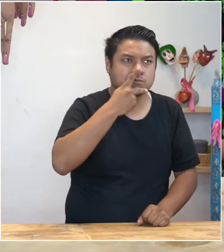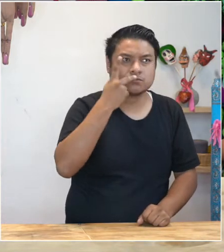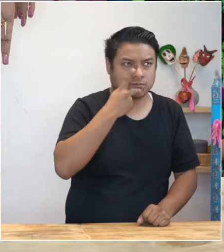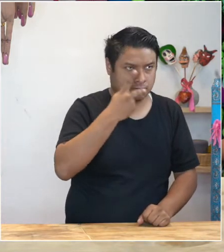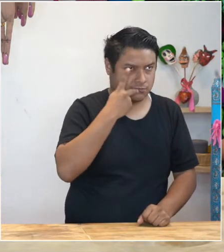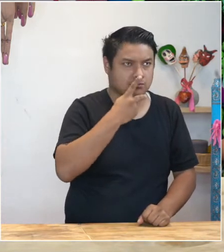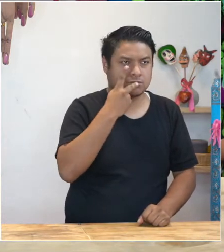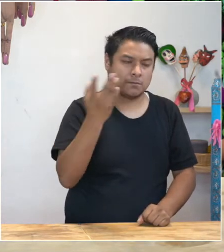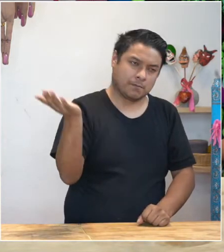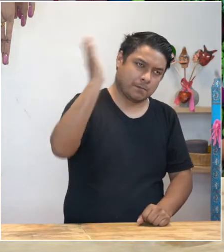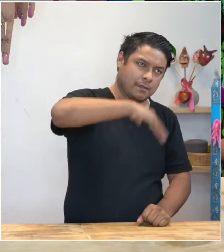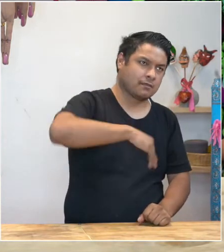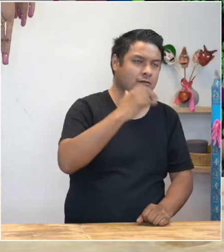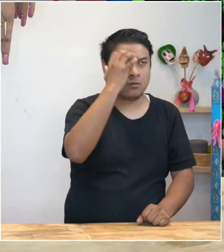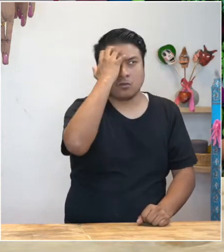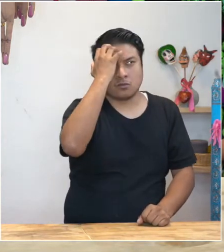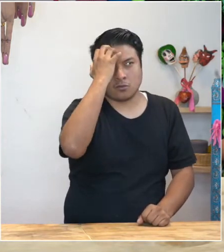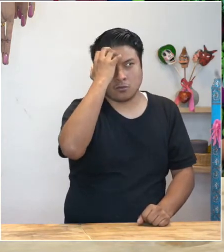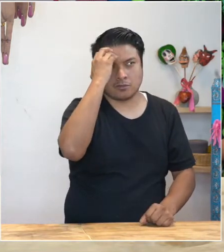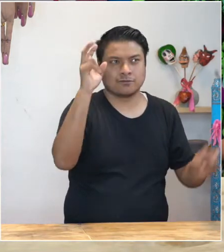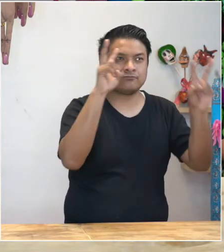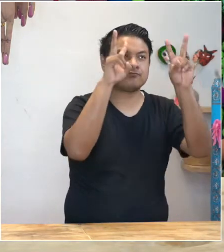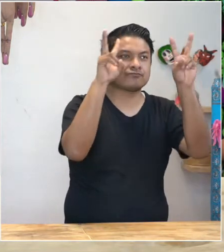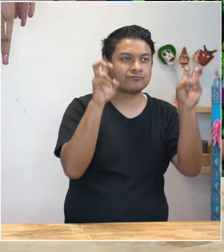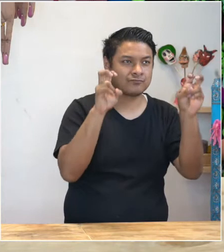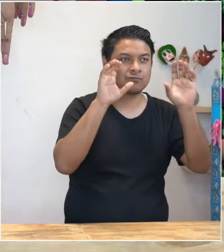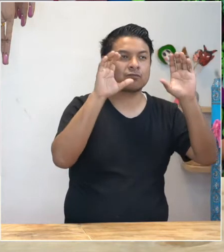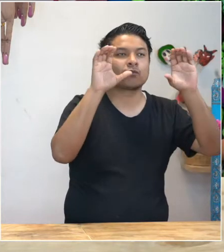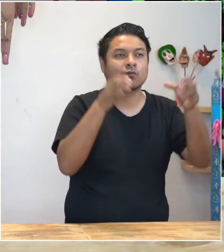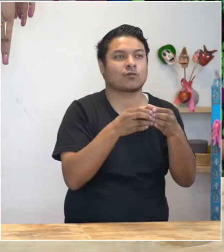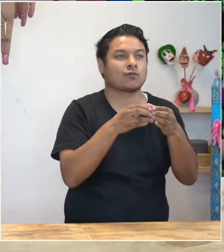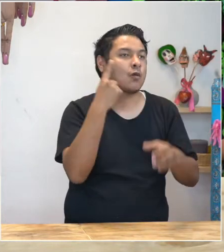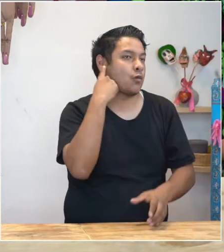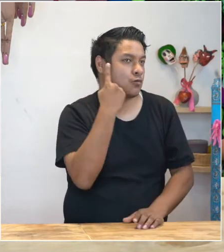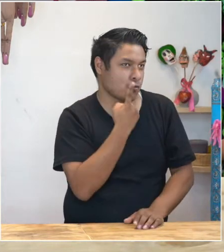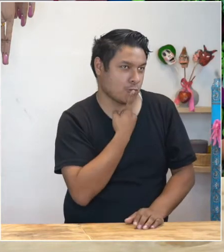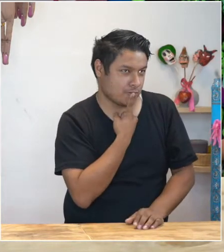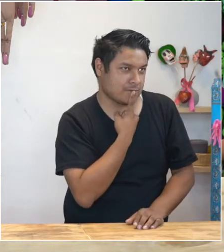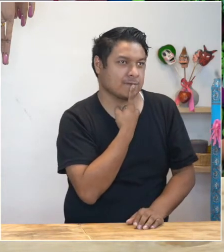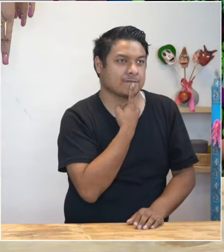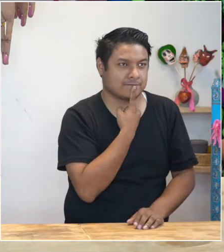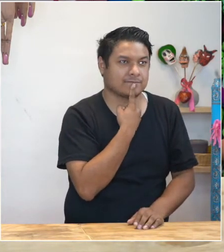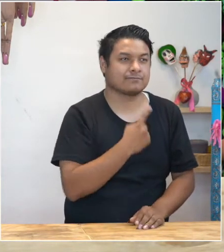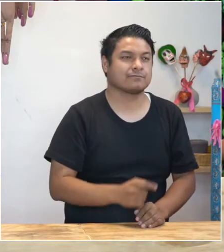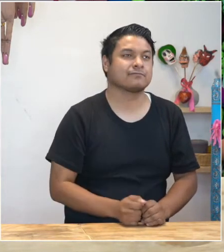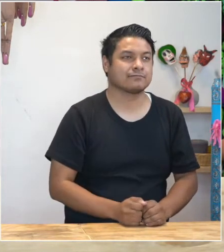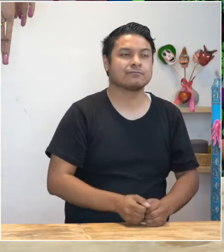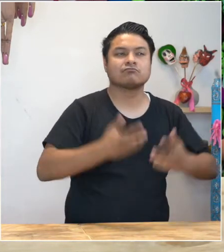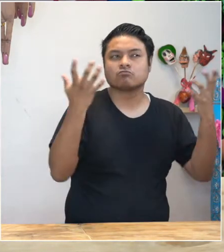talleres de lengua de señas mexicanas gratuitos, en los que pudieron acudir desde